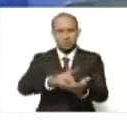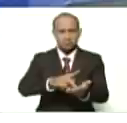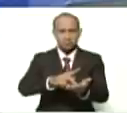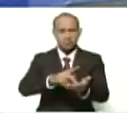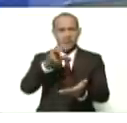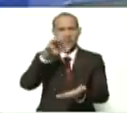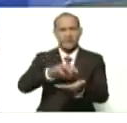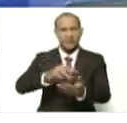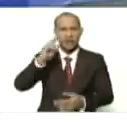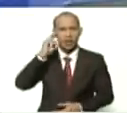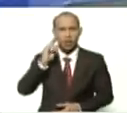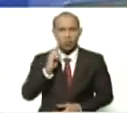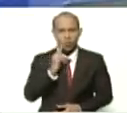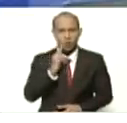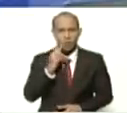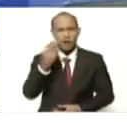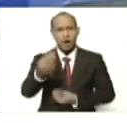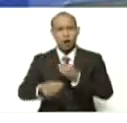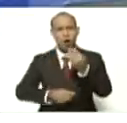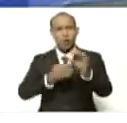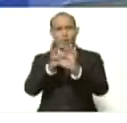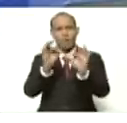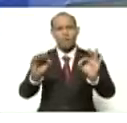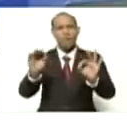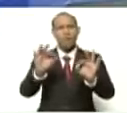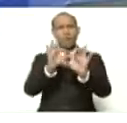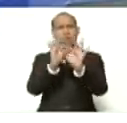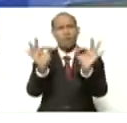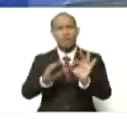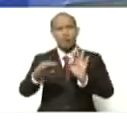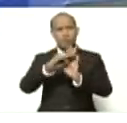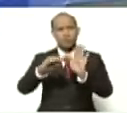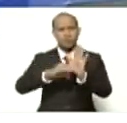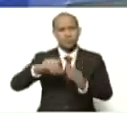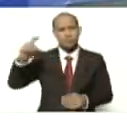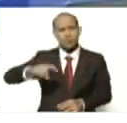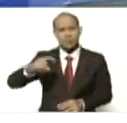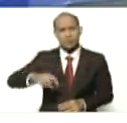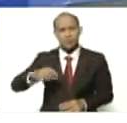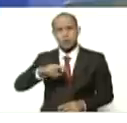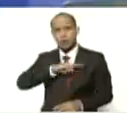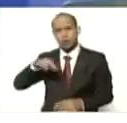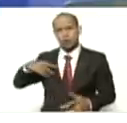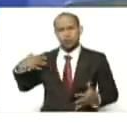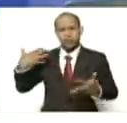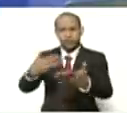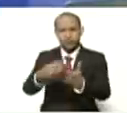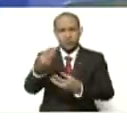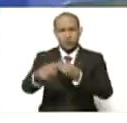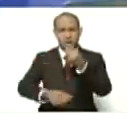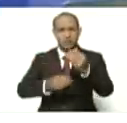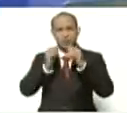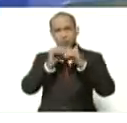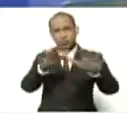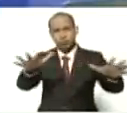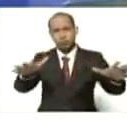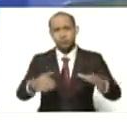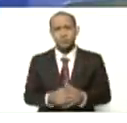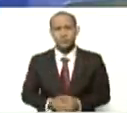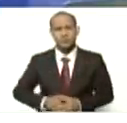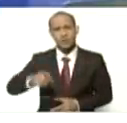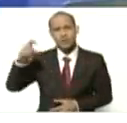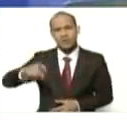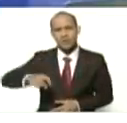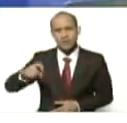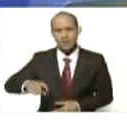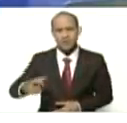estado bolívar como parte de estas medidas necesarias que hemos venido anunciando es necesario